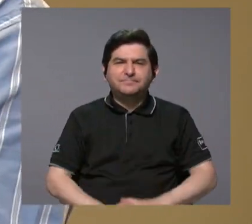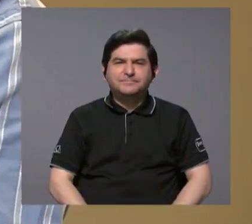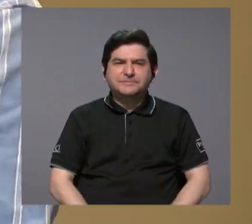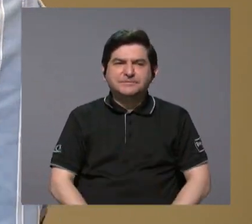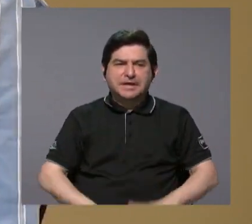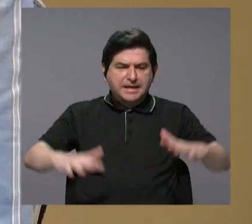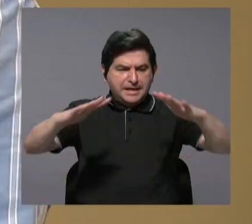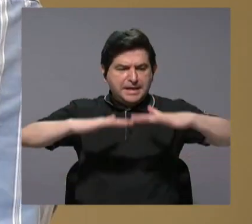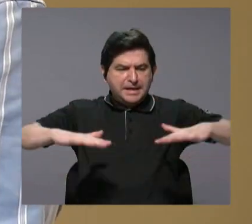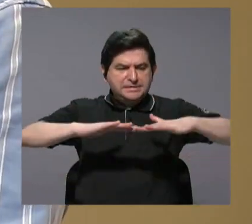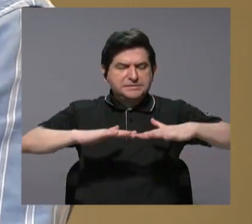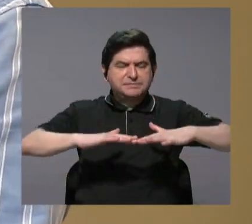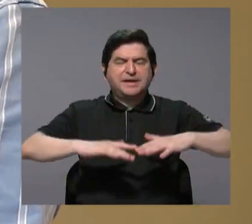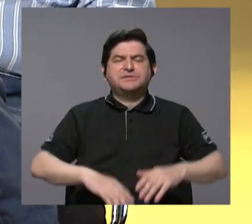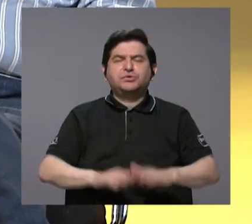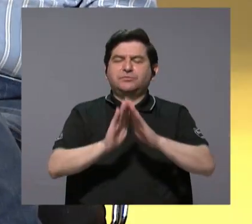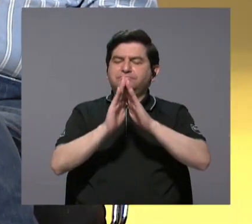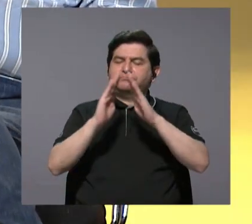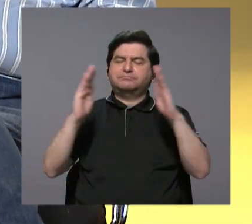campo para ampliarlas.